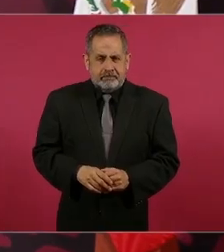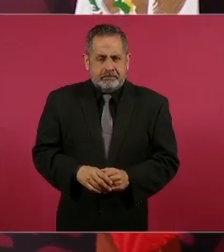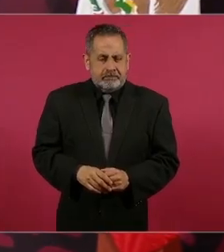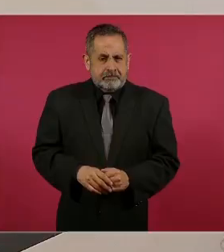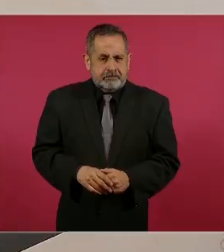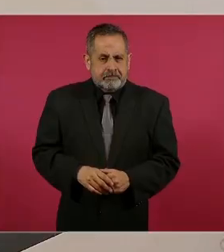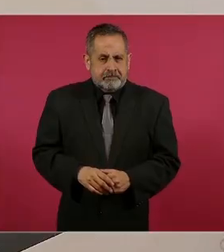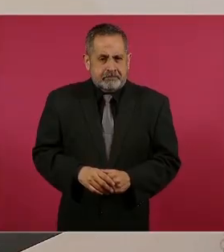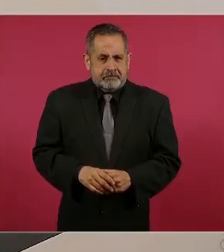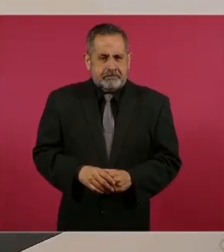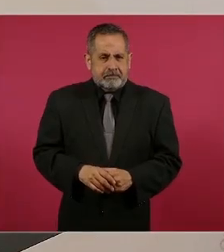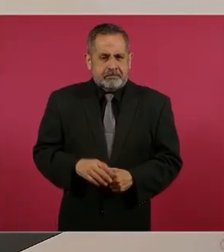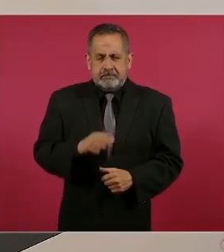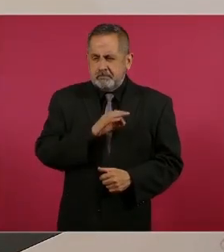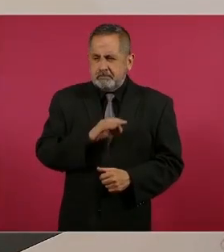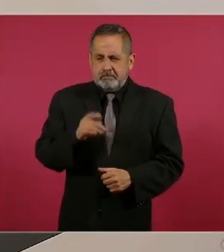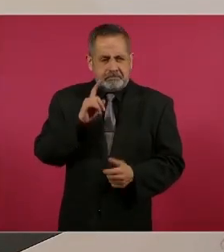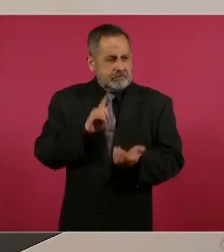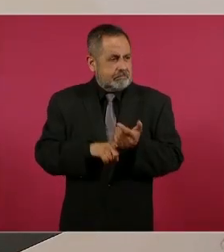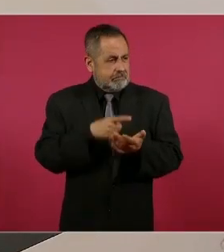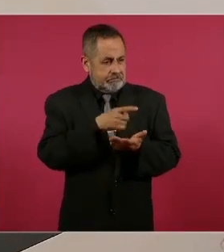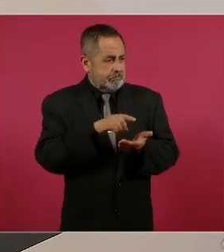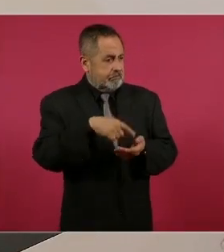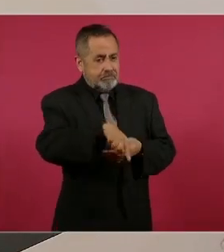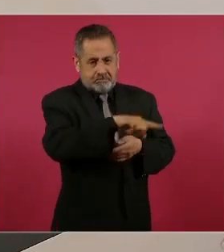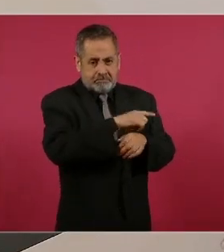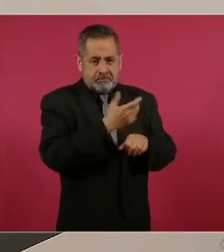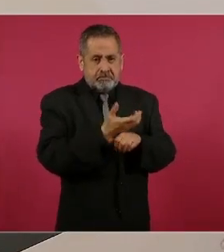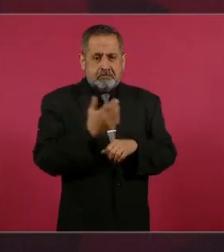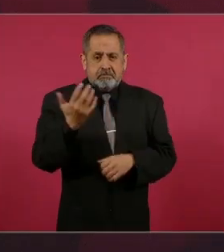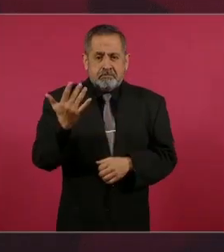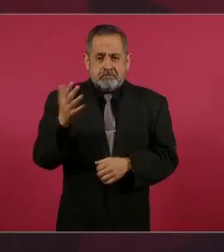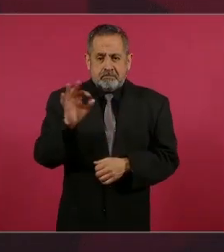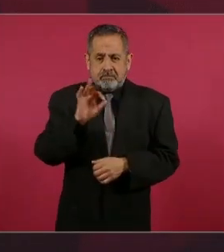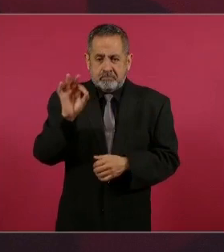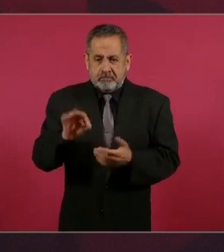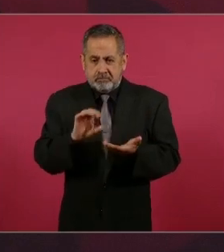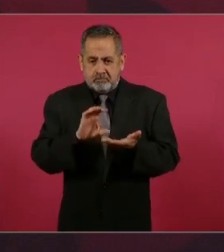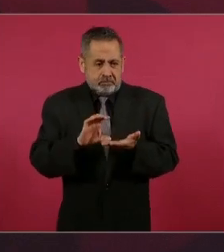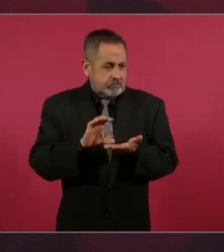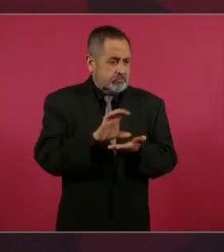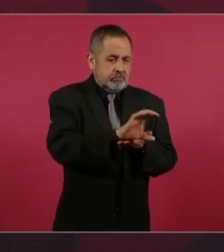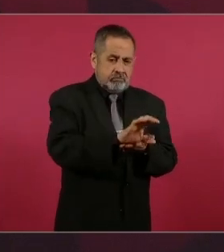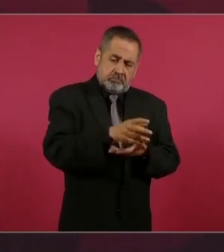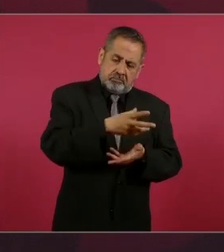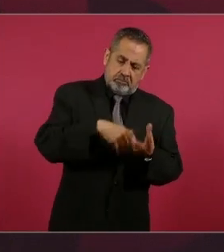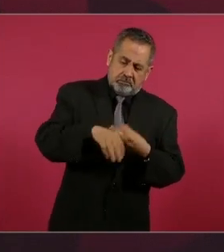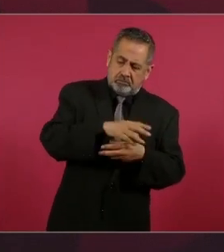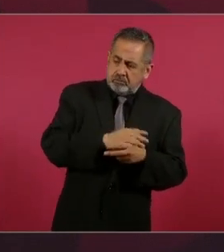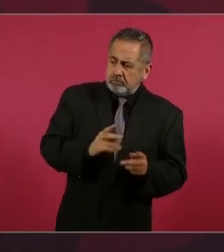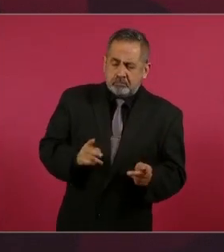Reciben como el 50% de subsidio de su costo de producción.